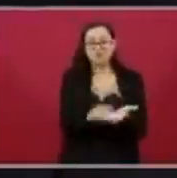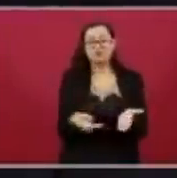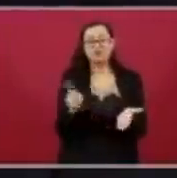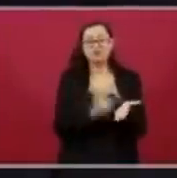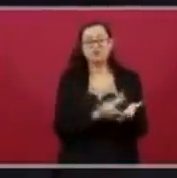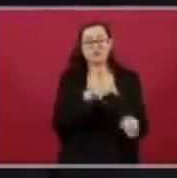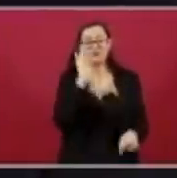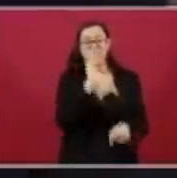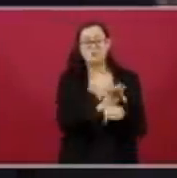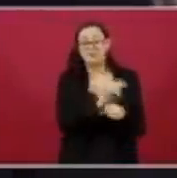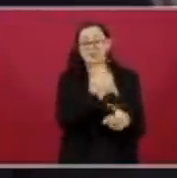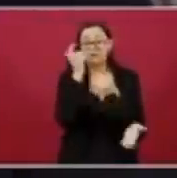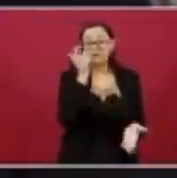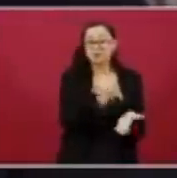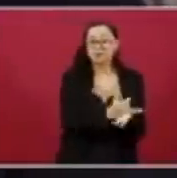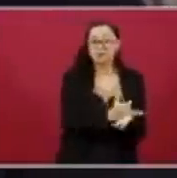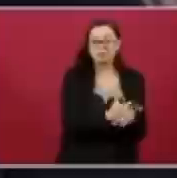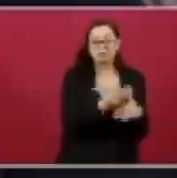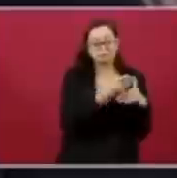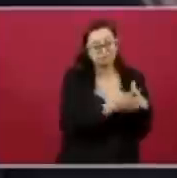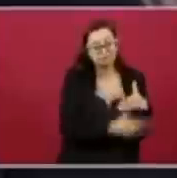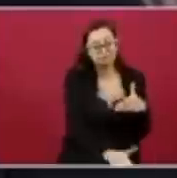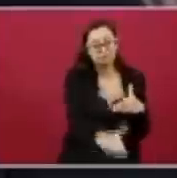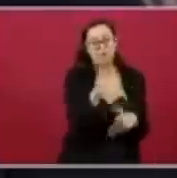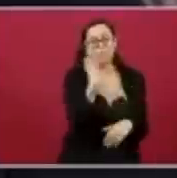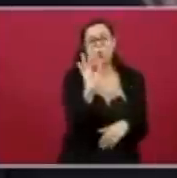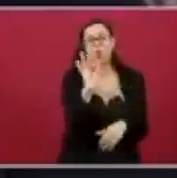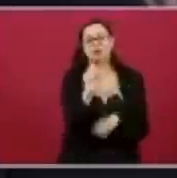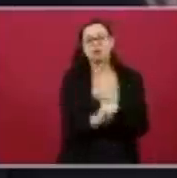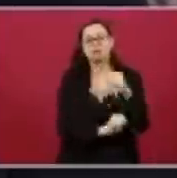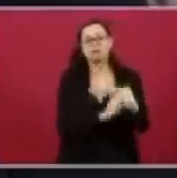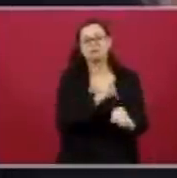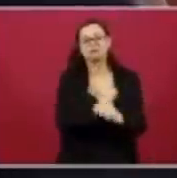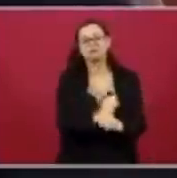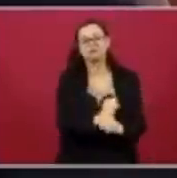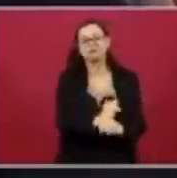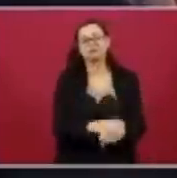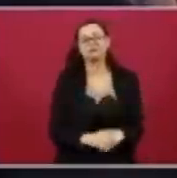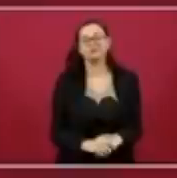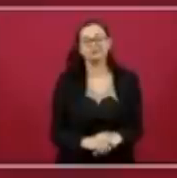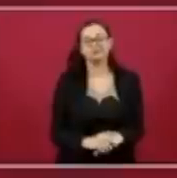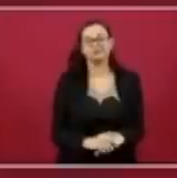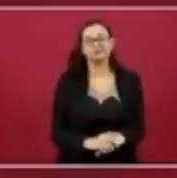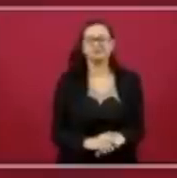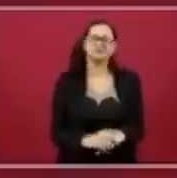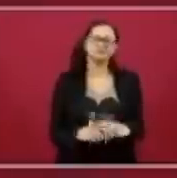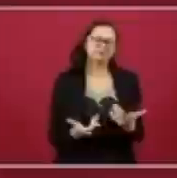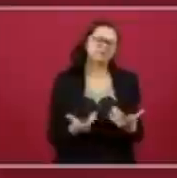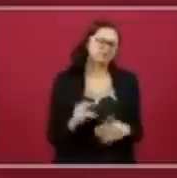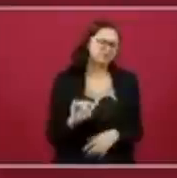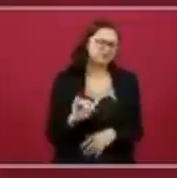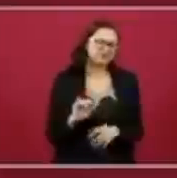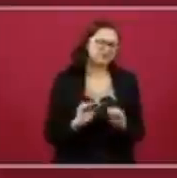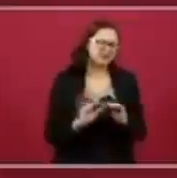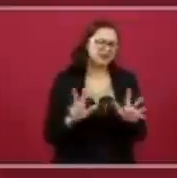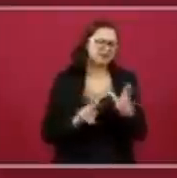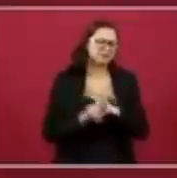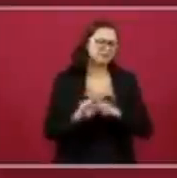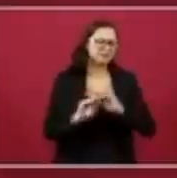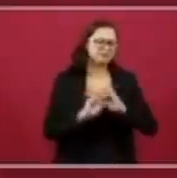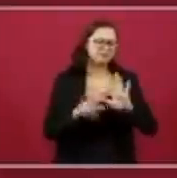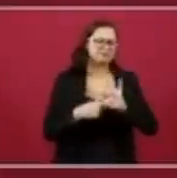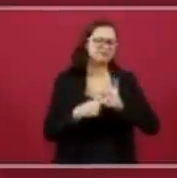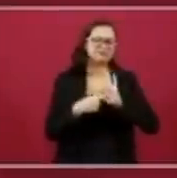y con duración de 40 años. O sea, todo esto claro que lo vamos a transparentar. Acerca de